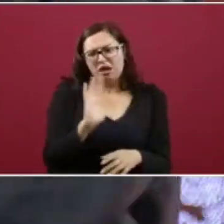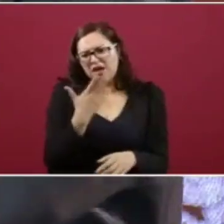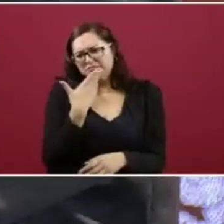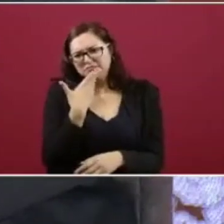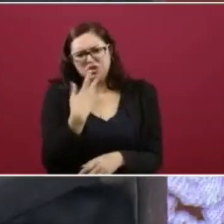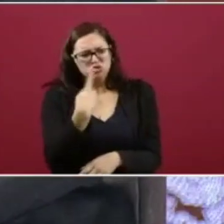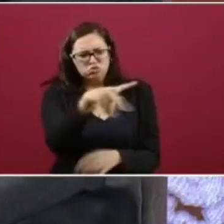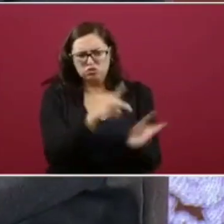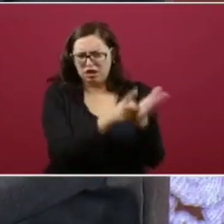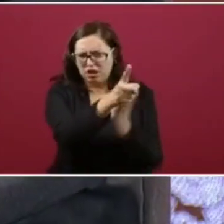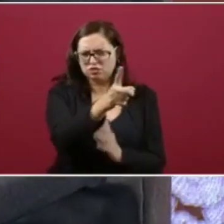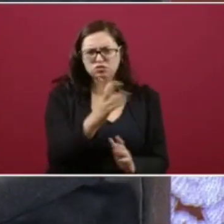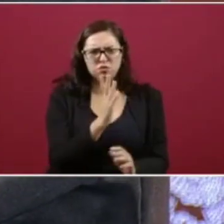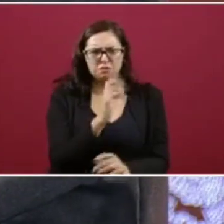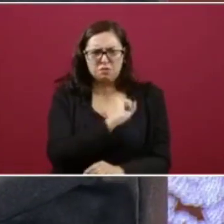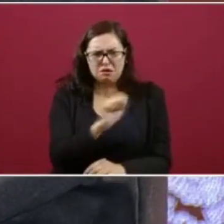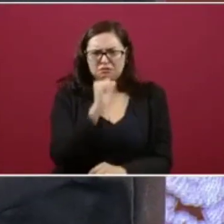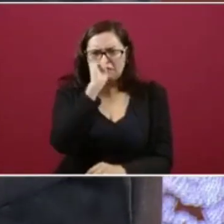su derecho,